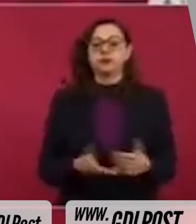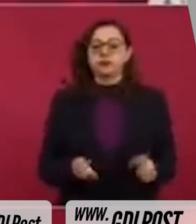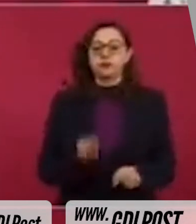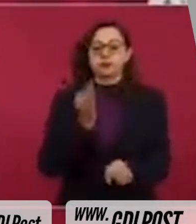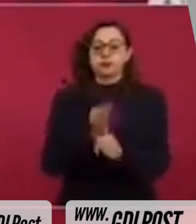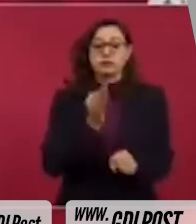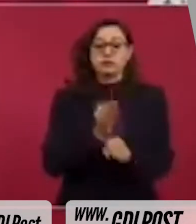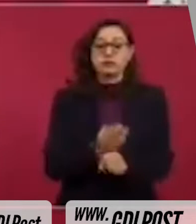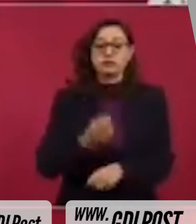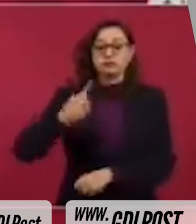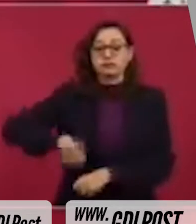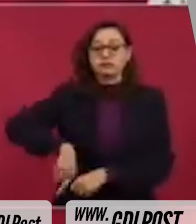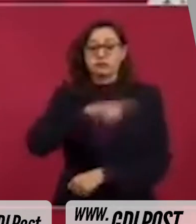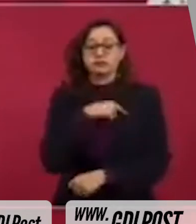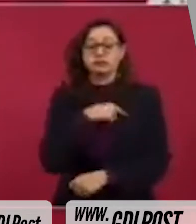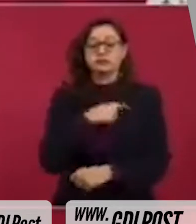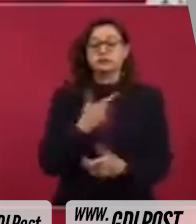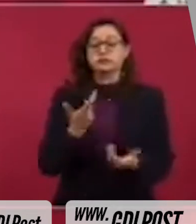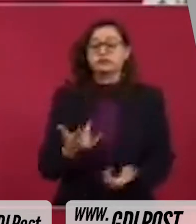gobierno,